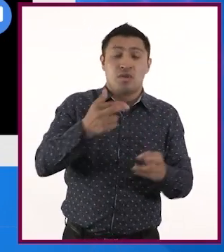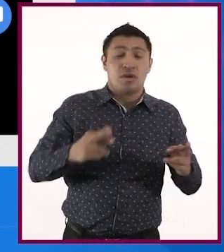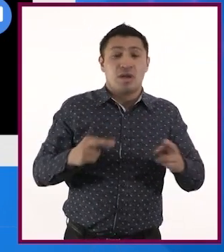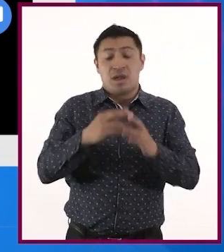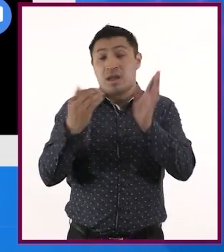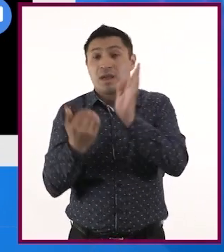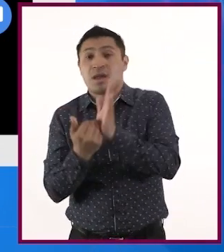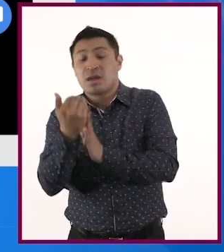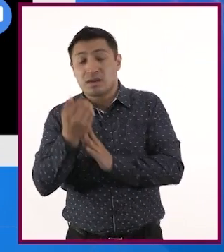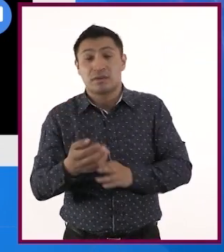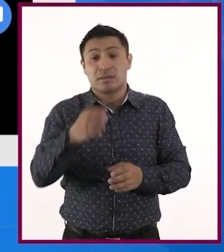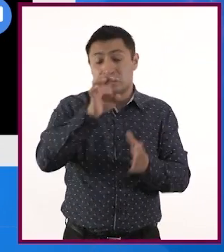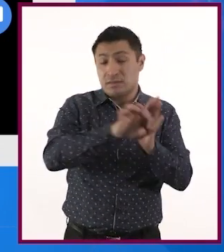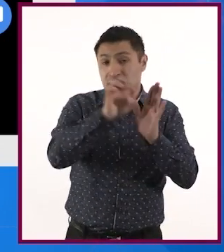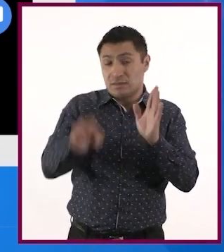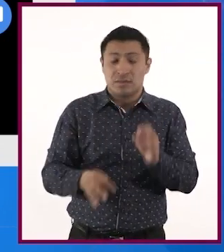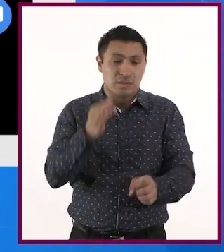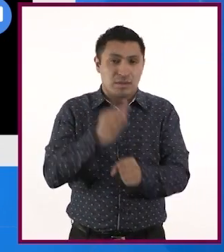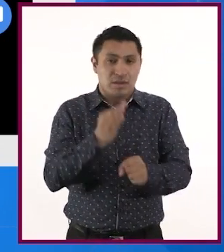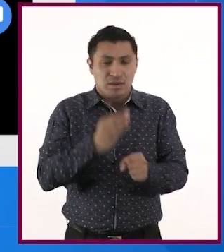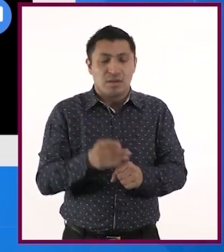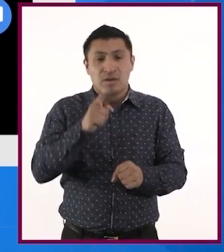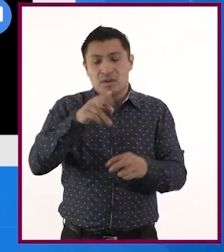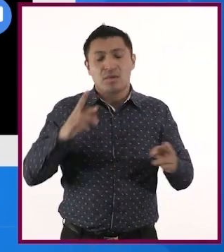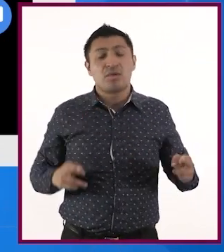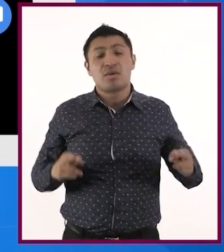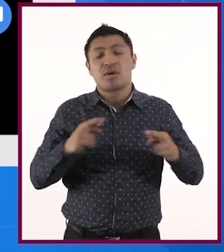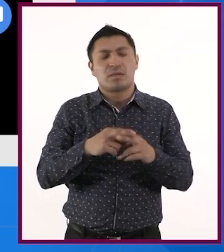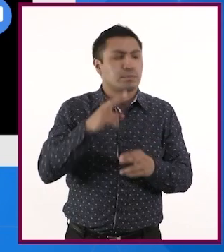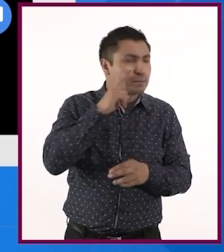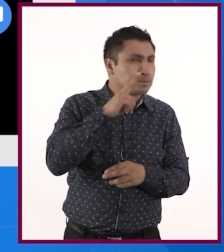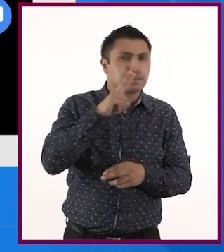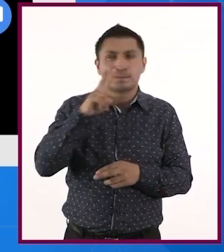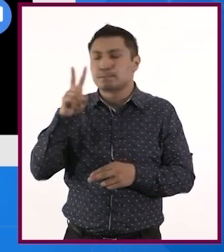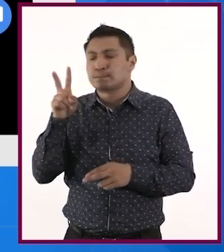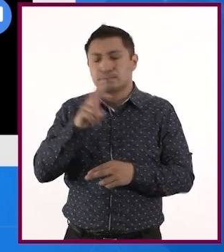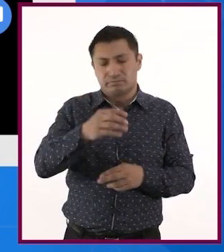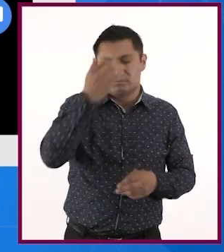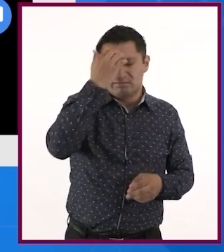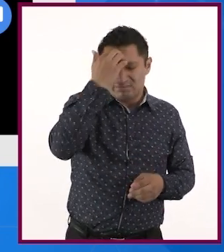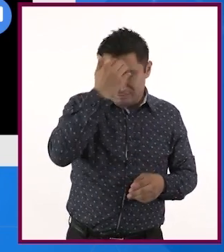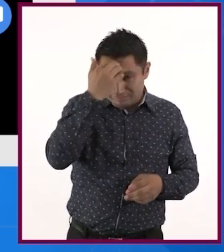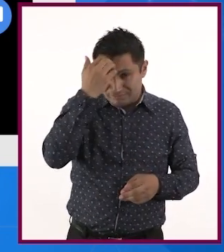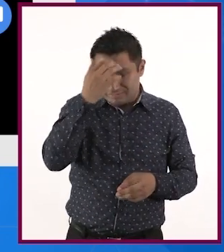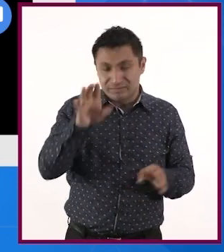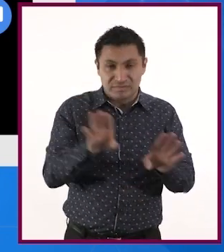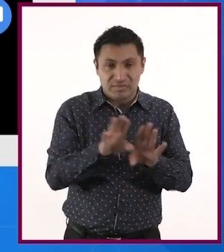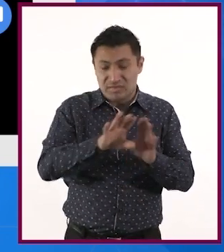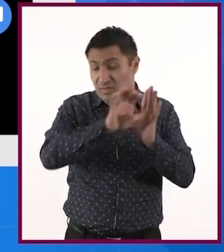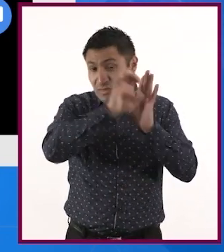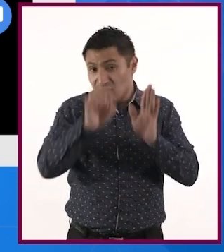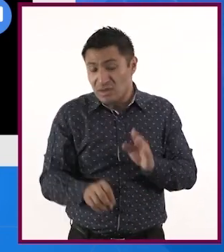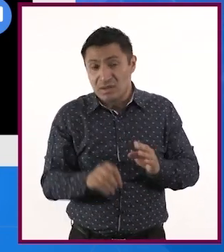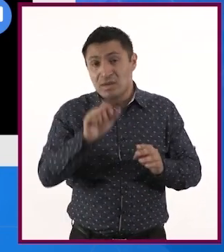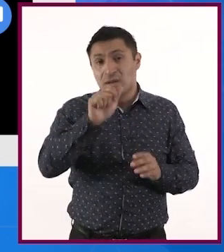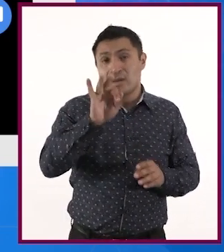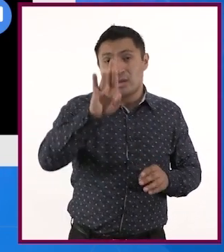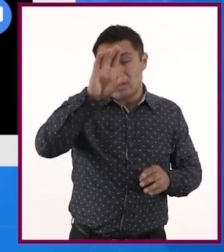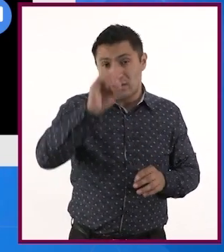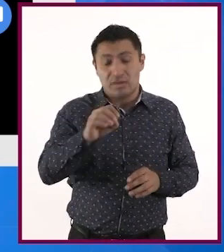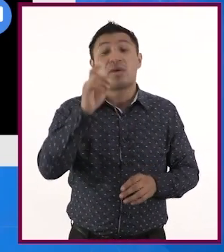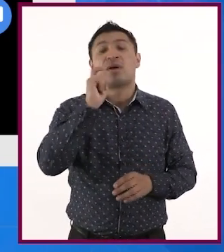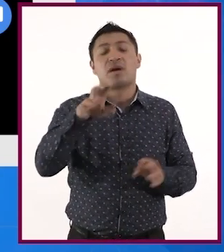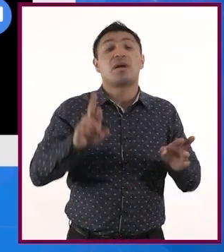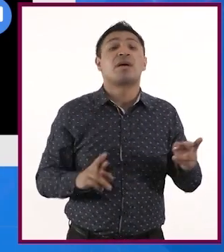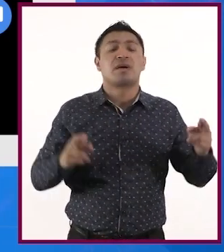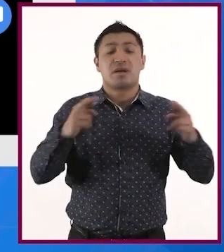está estudiando hoy en día, son las religiones conocidas como afro, ¿sí? Que son